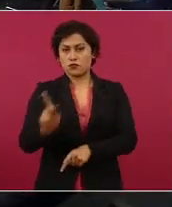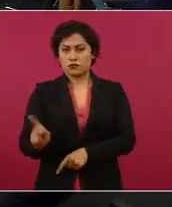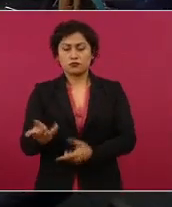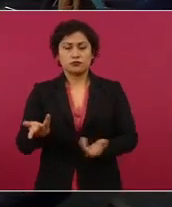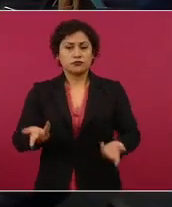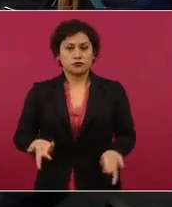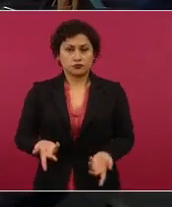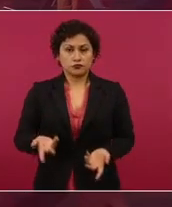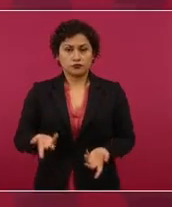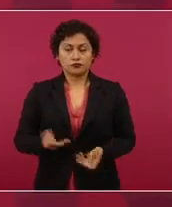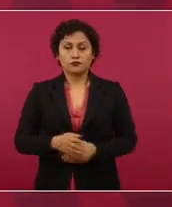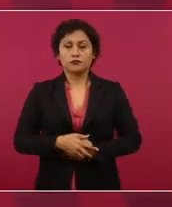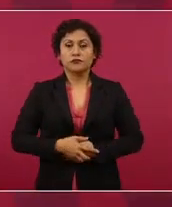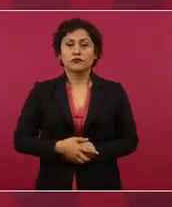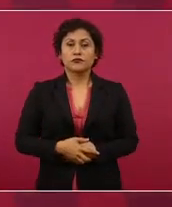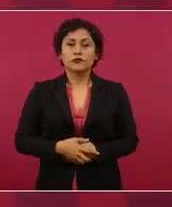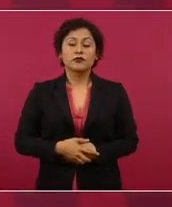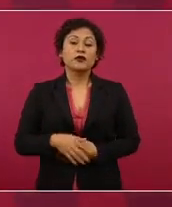Ellos podrían